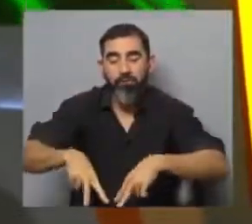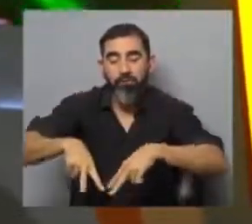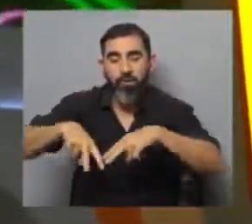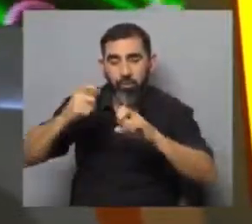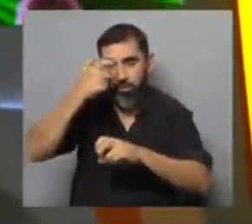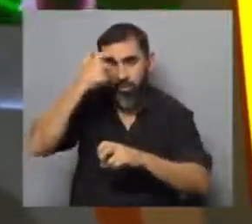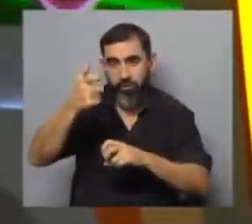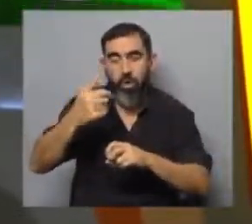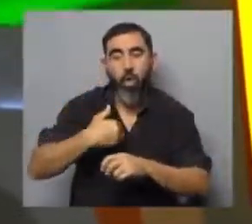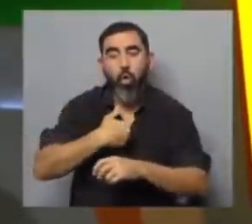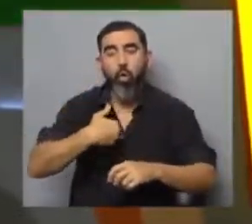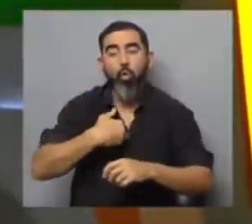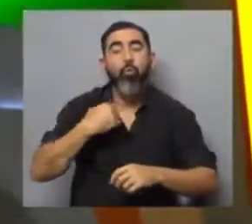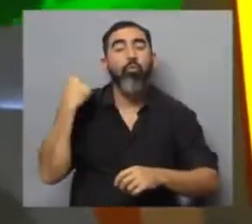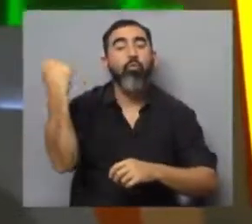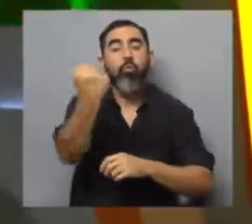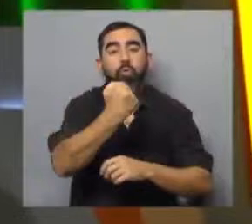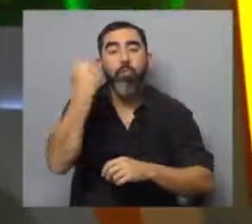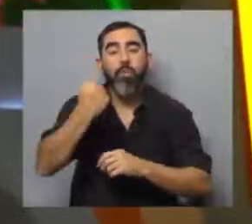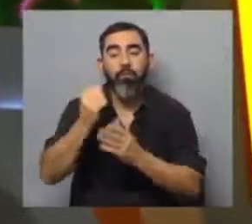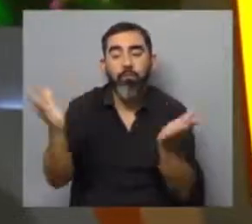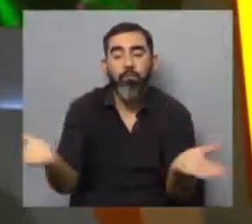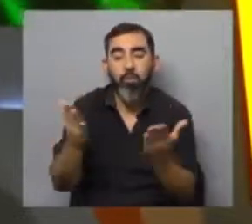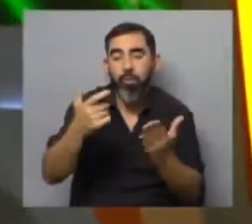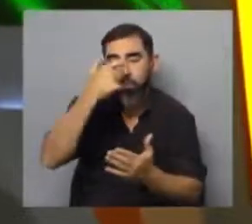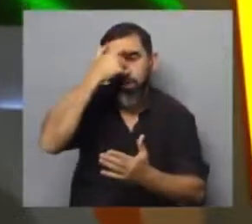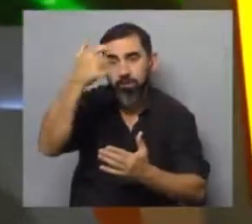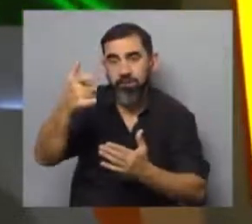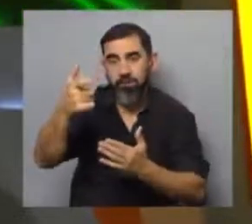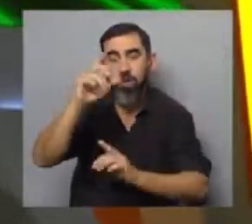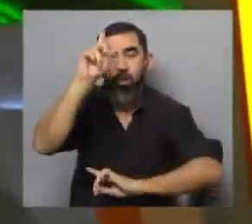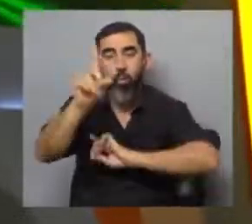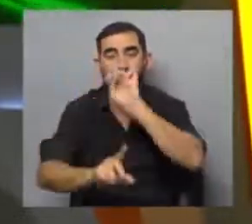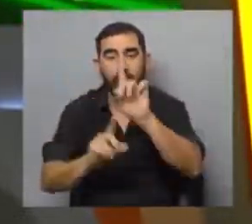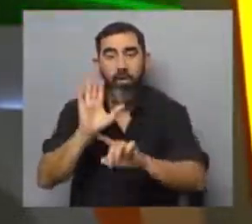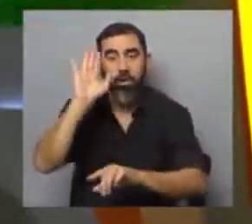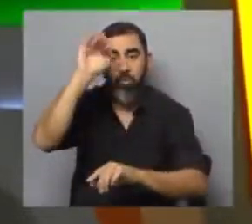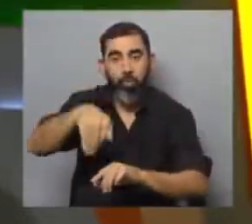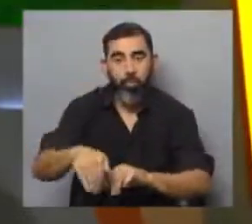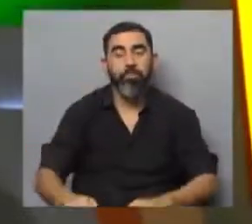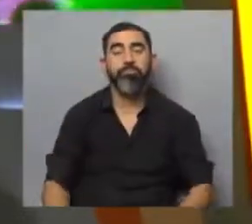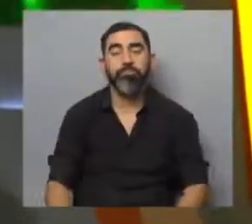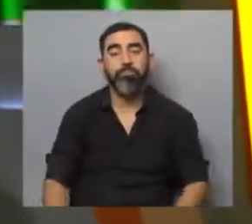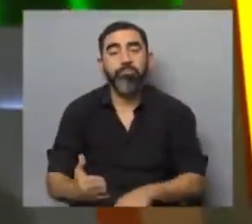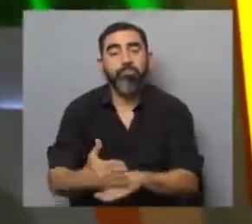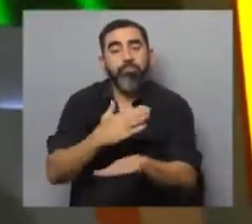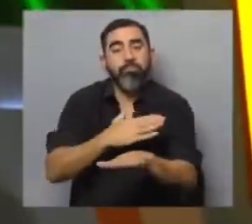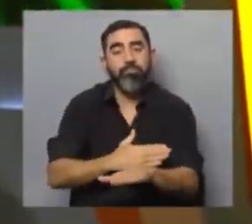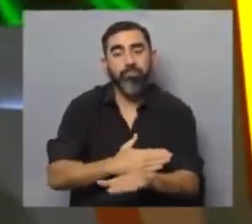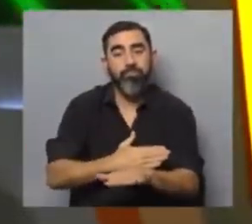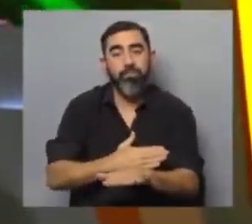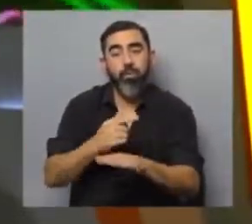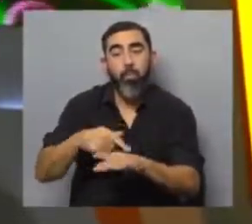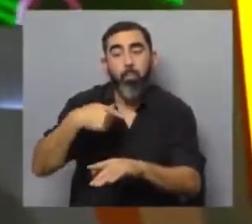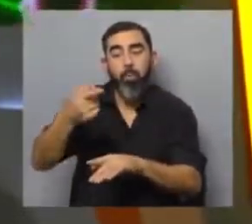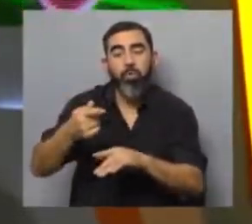Científica y su rol fundamental en el fomento de la ciencia en la Universidad de la República. Anticiparemos los